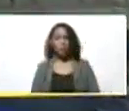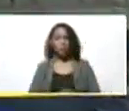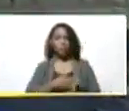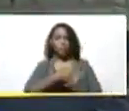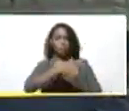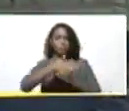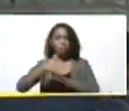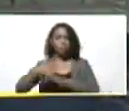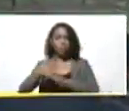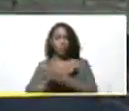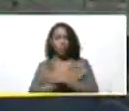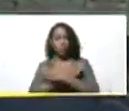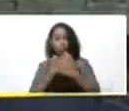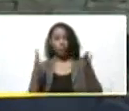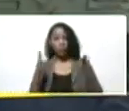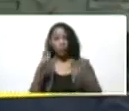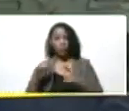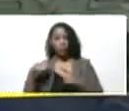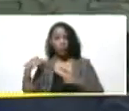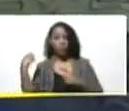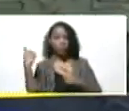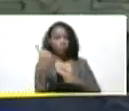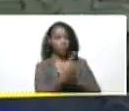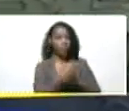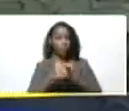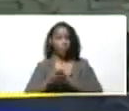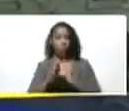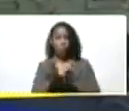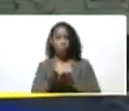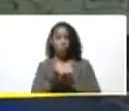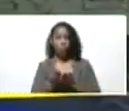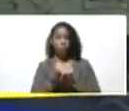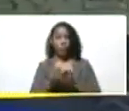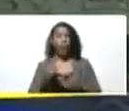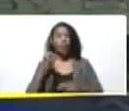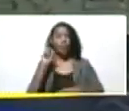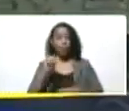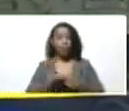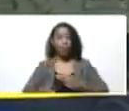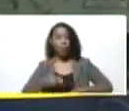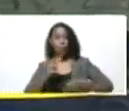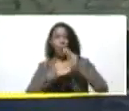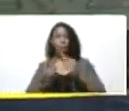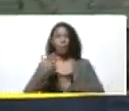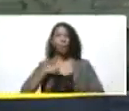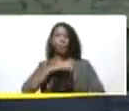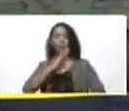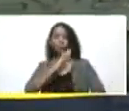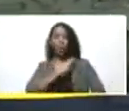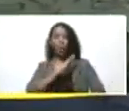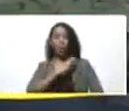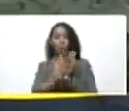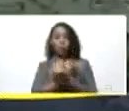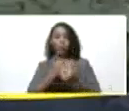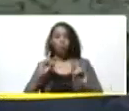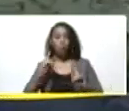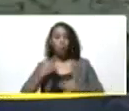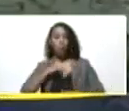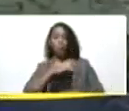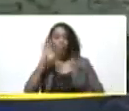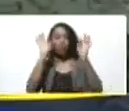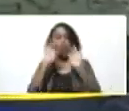convivencia solidaria con el resto del mundo y también construyendo nuestra propia democracia, nuestro